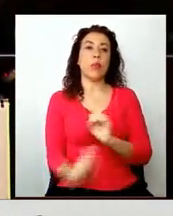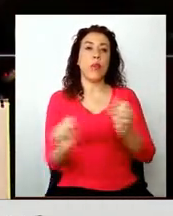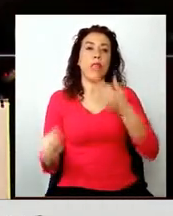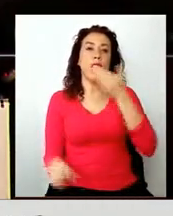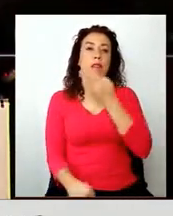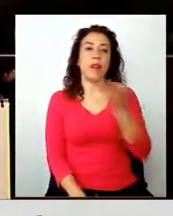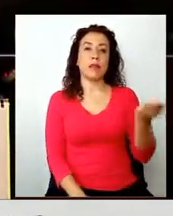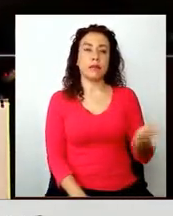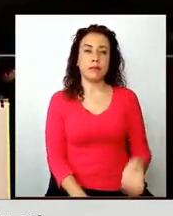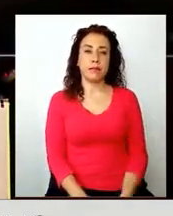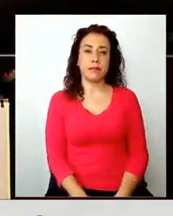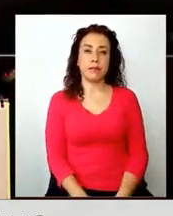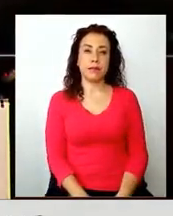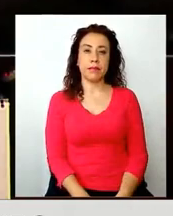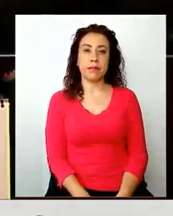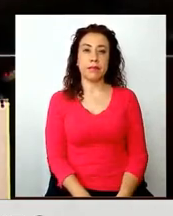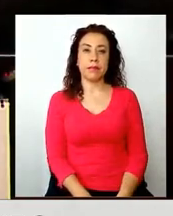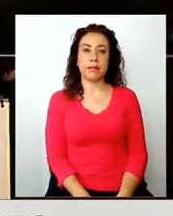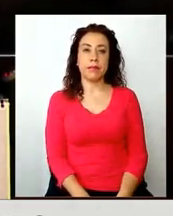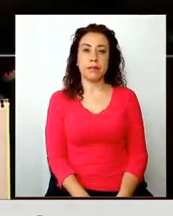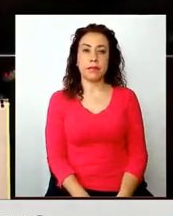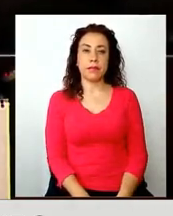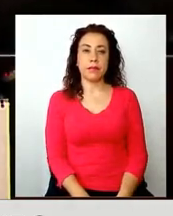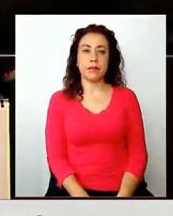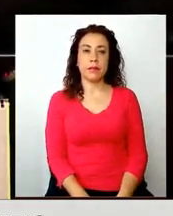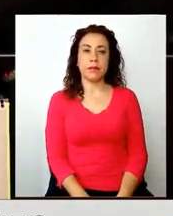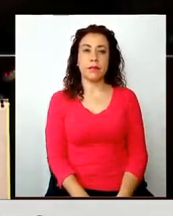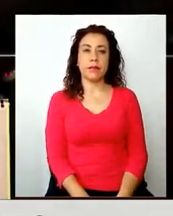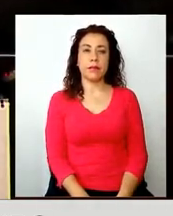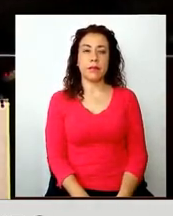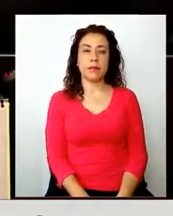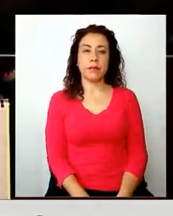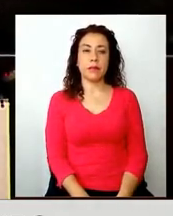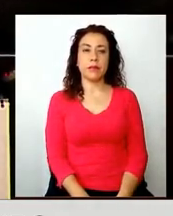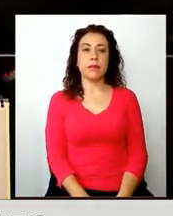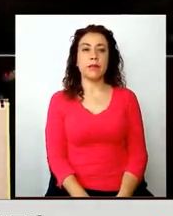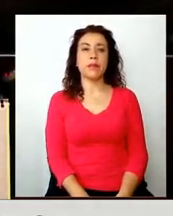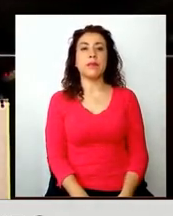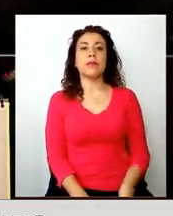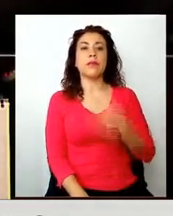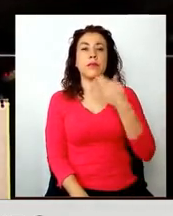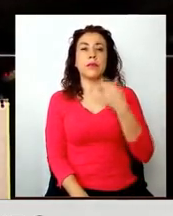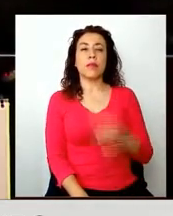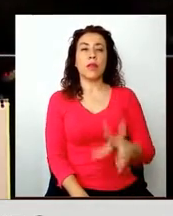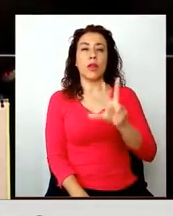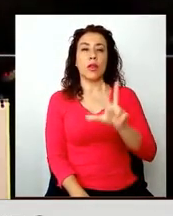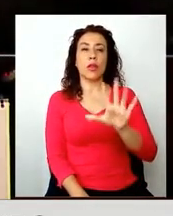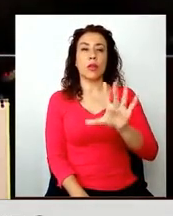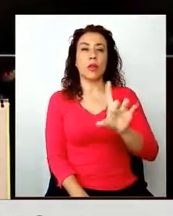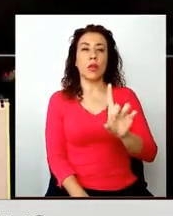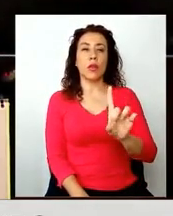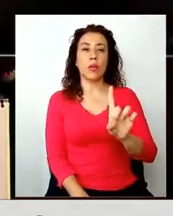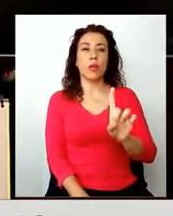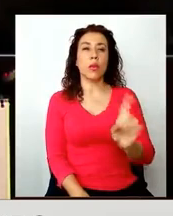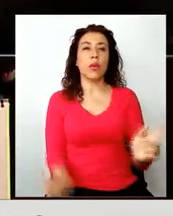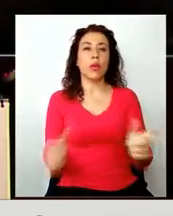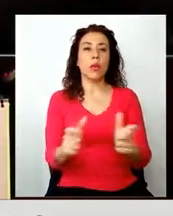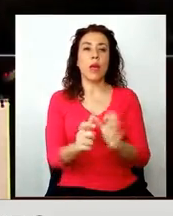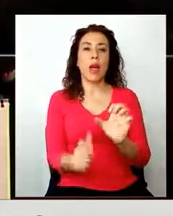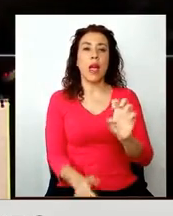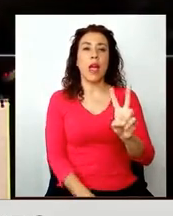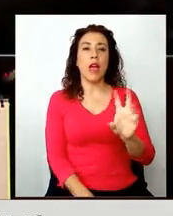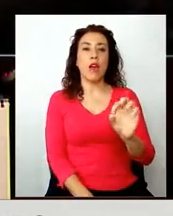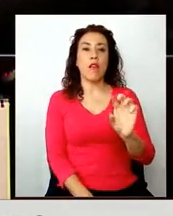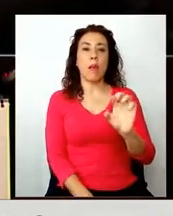dicho a continuación corresponde tratar la resolución ocho cincuenta y uno priorizada por los comités devolución política y